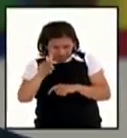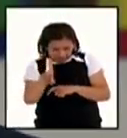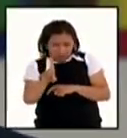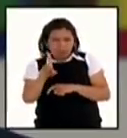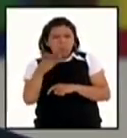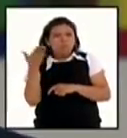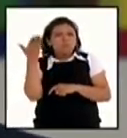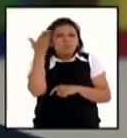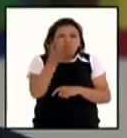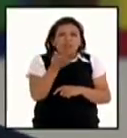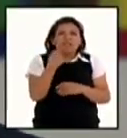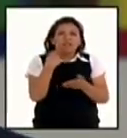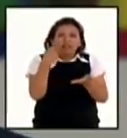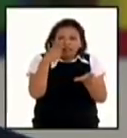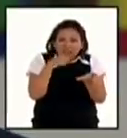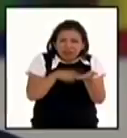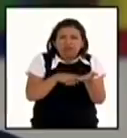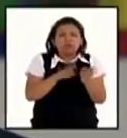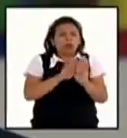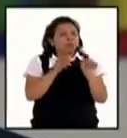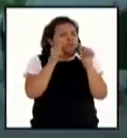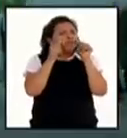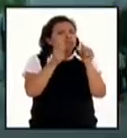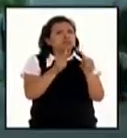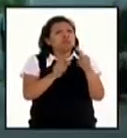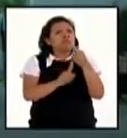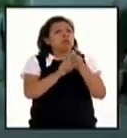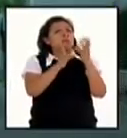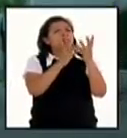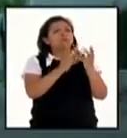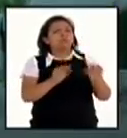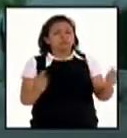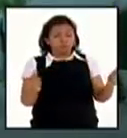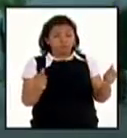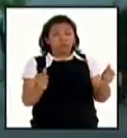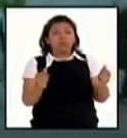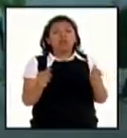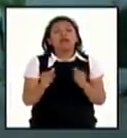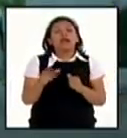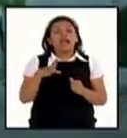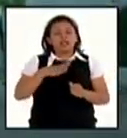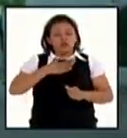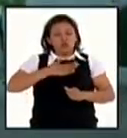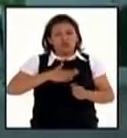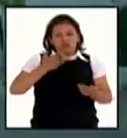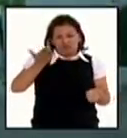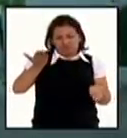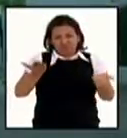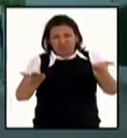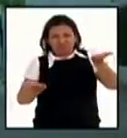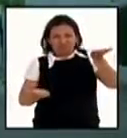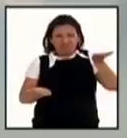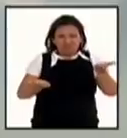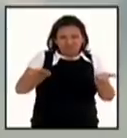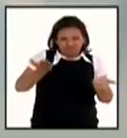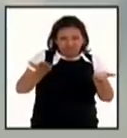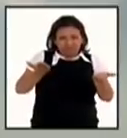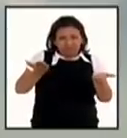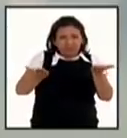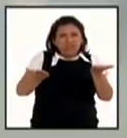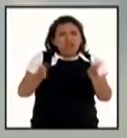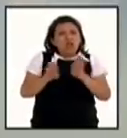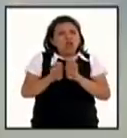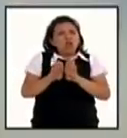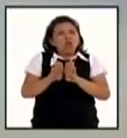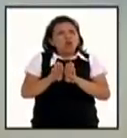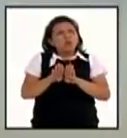exhorto, y se atendió y se resolvió el asunto. La balanza de lo justo puede inclinarse por vivir con el convencimiento